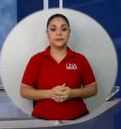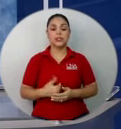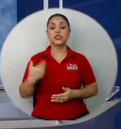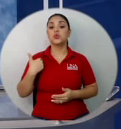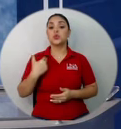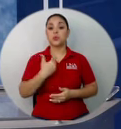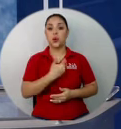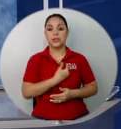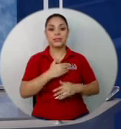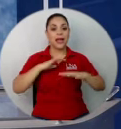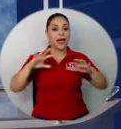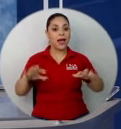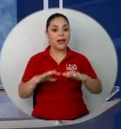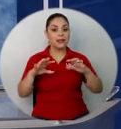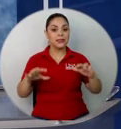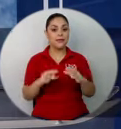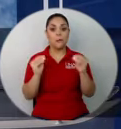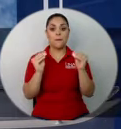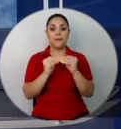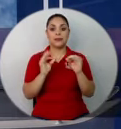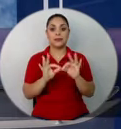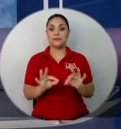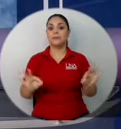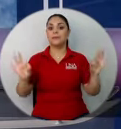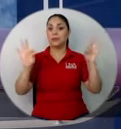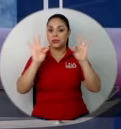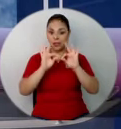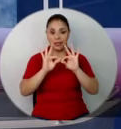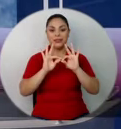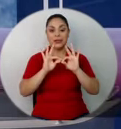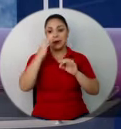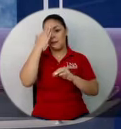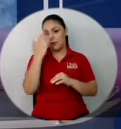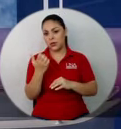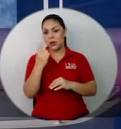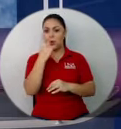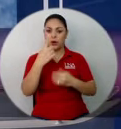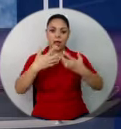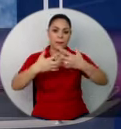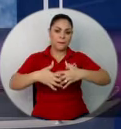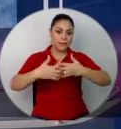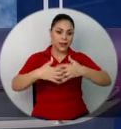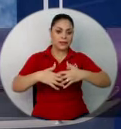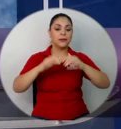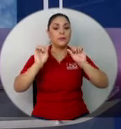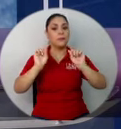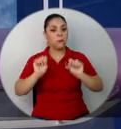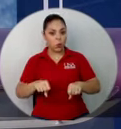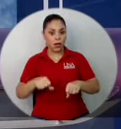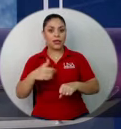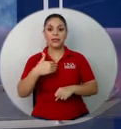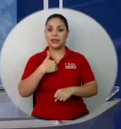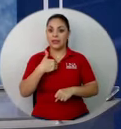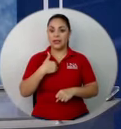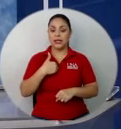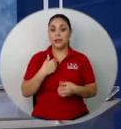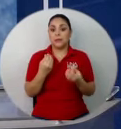nuestro activo más importante, por llamarlo de alguna forma, ¿verdad? Porque una empresa puede tener, no